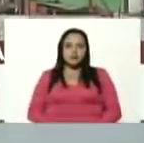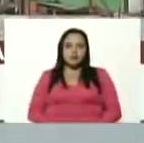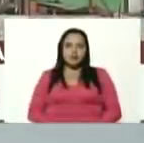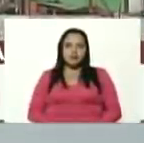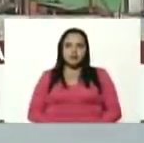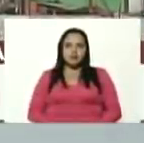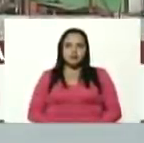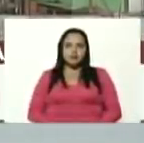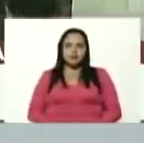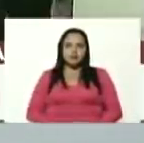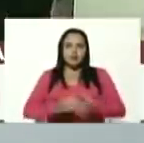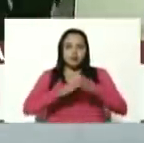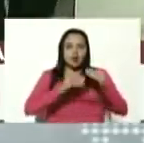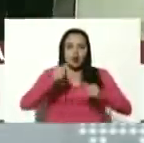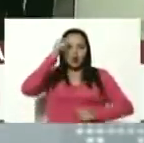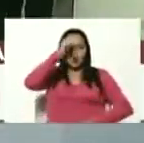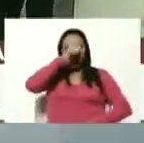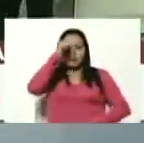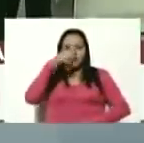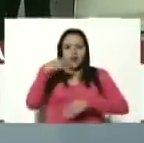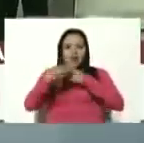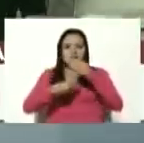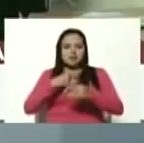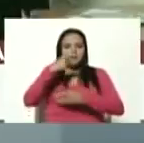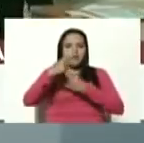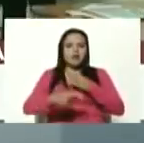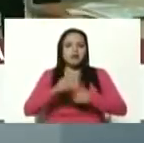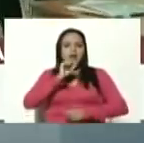todos los domingos un programa para los abuelos, ¿no?